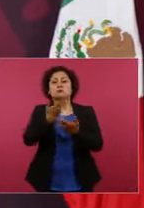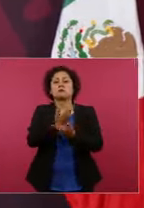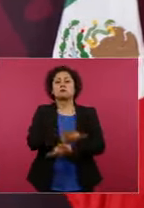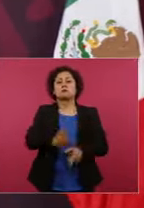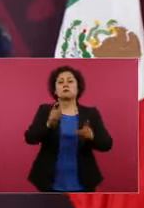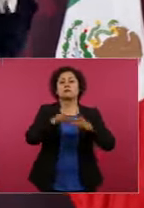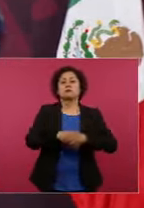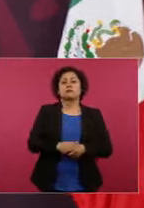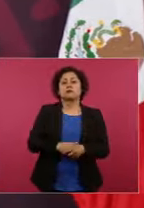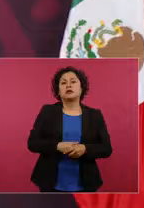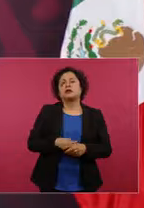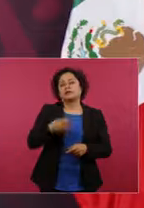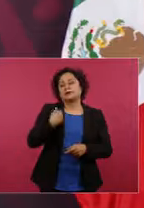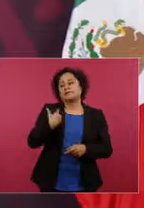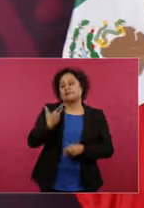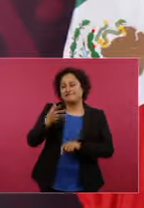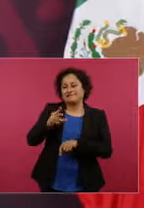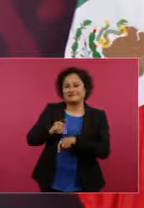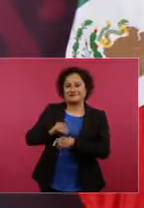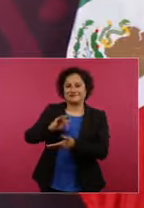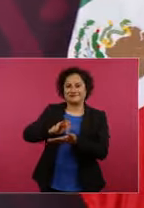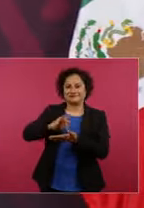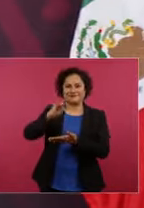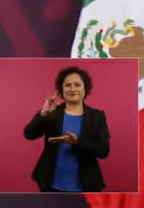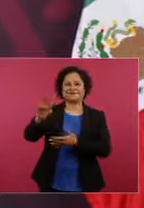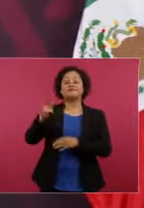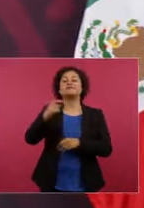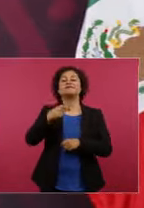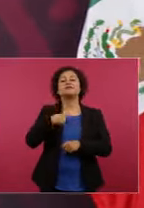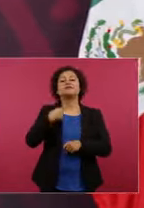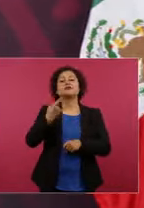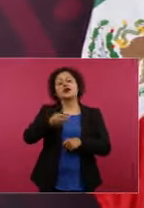Y ahí hablaba yo de corrido.